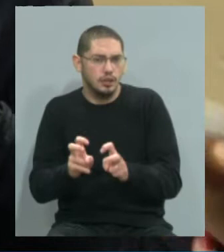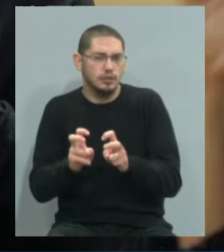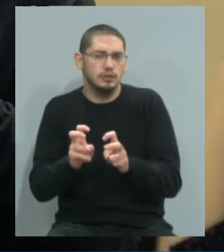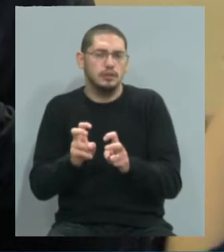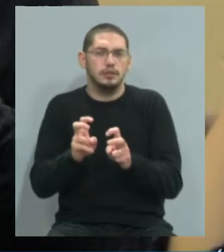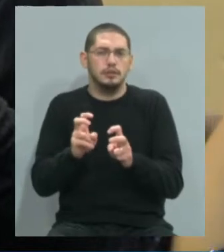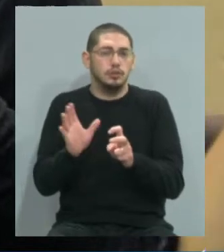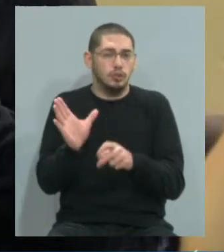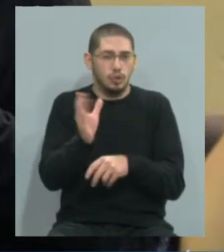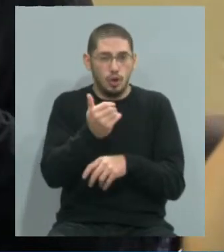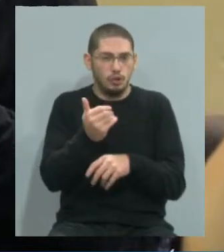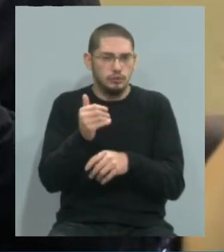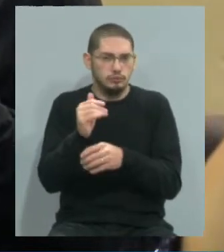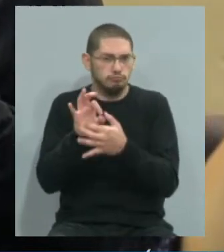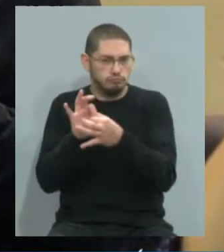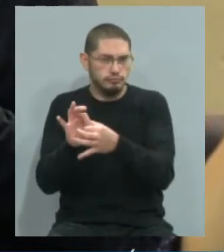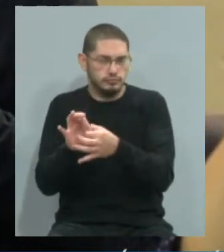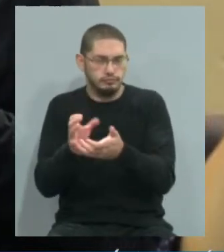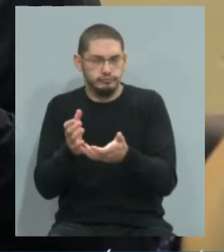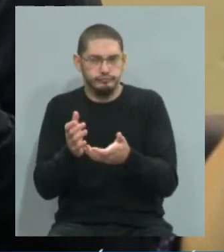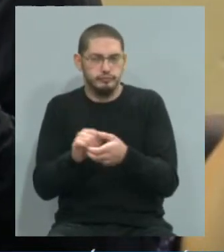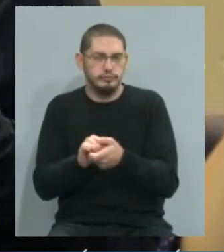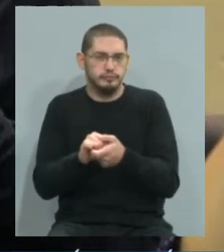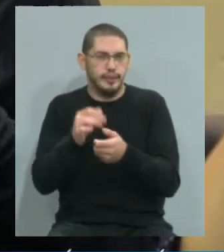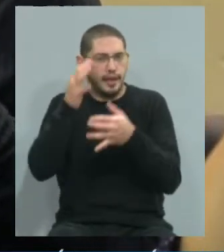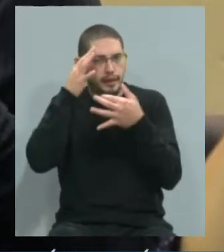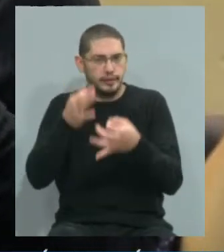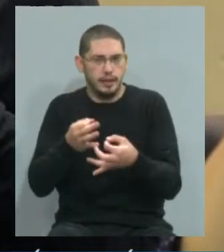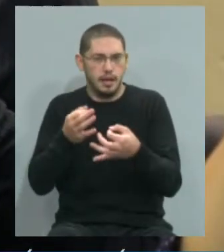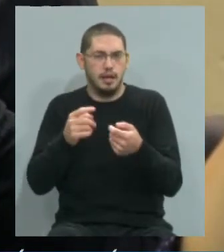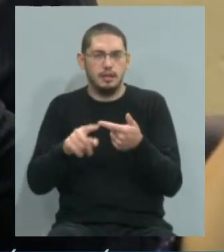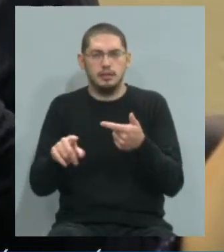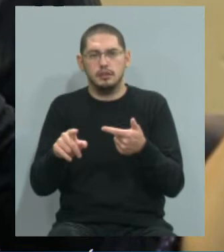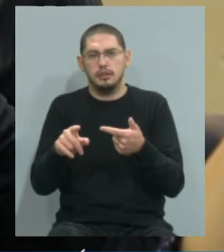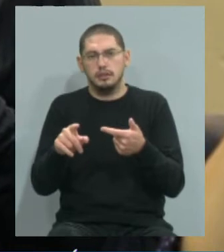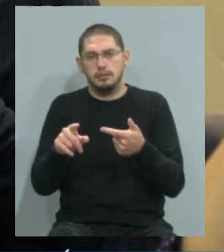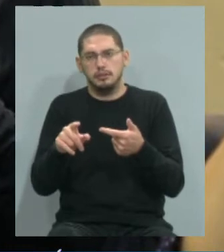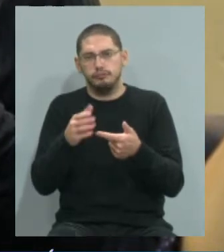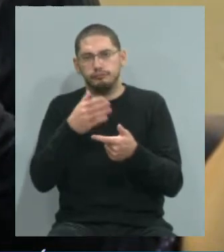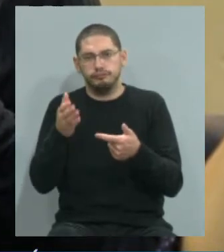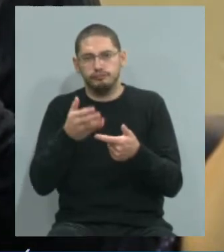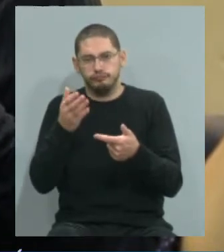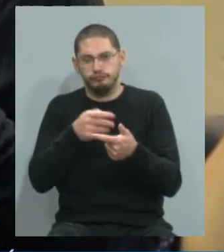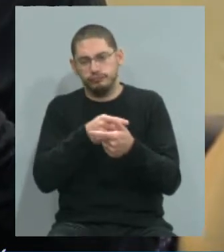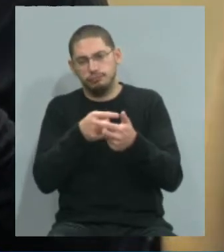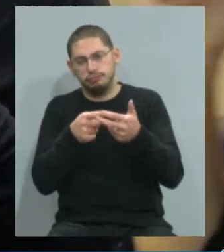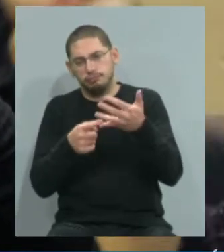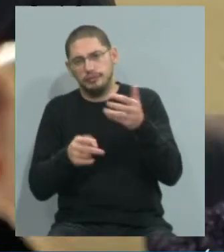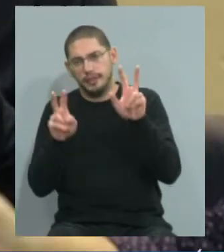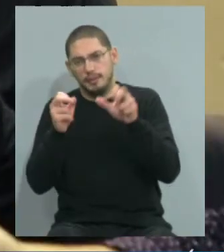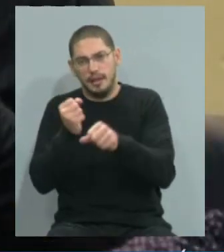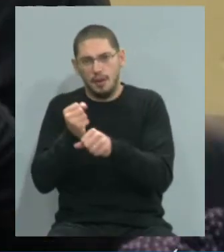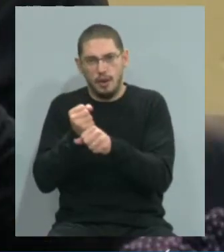o sea, pensado en términos desde cuestiones éticas, pasando por hasta relaciones laborales